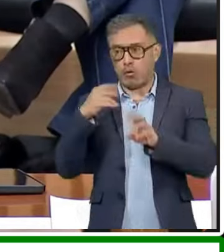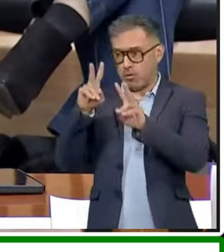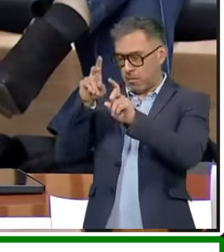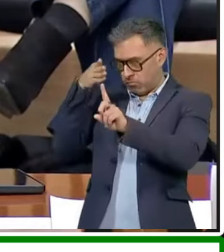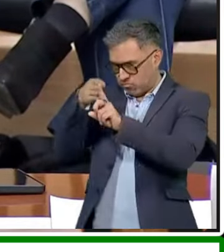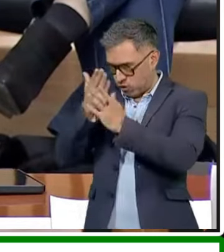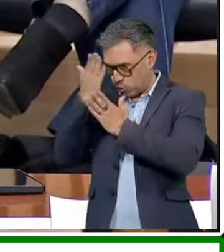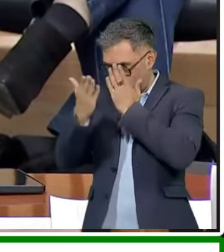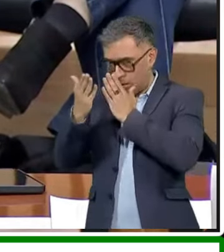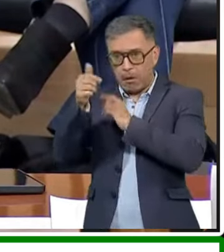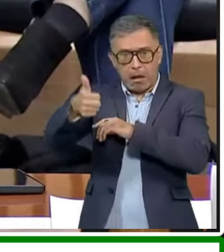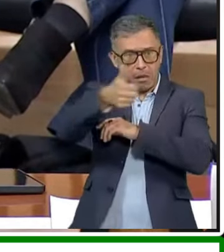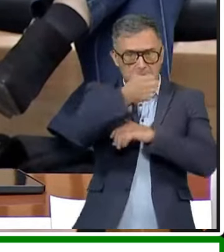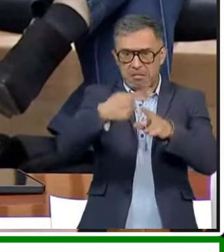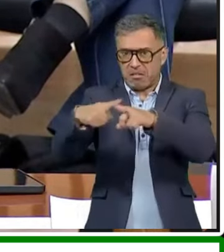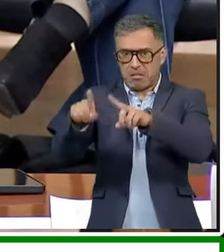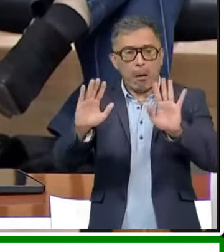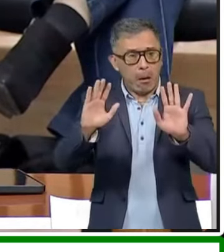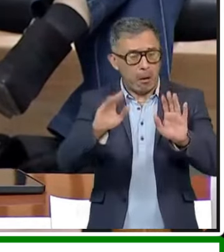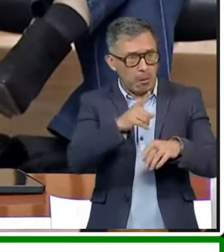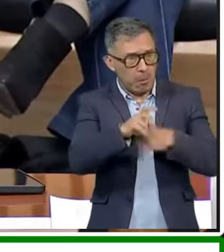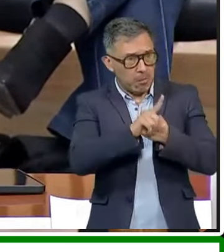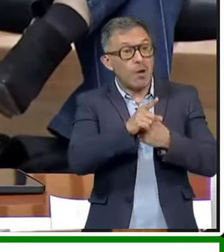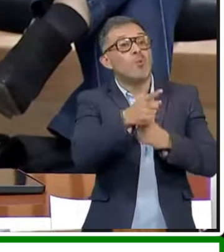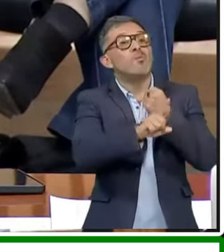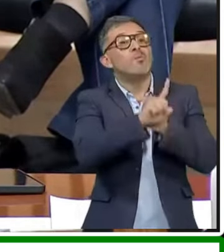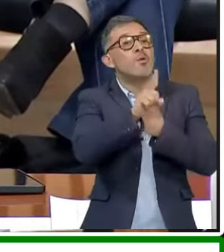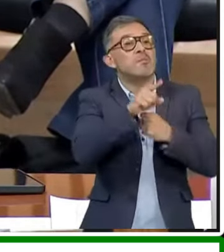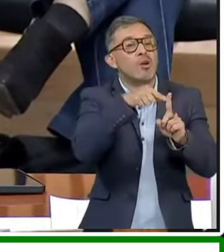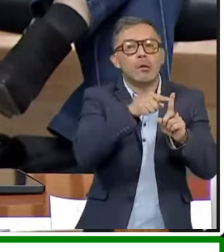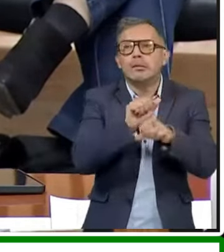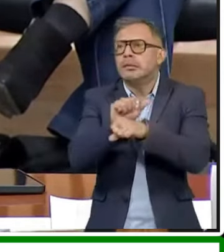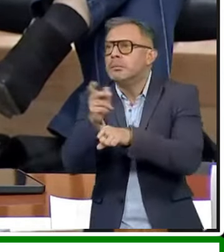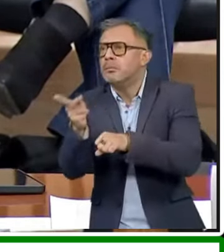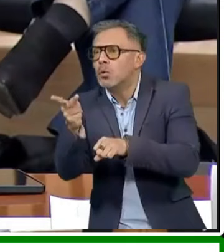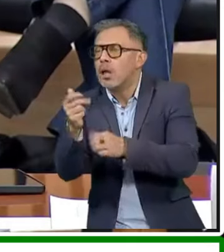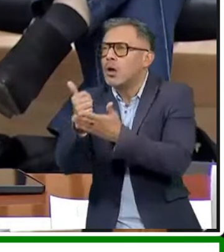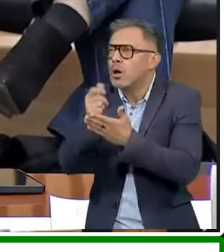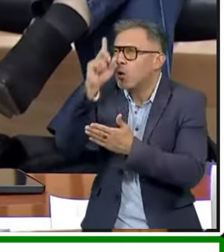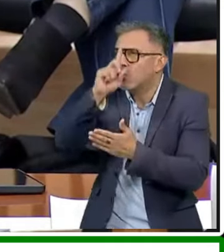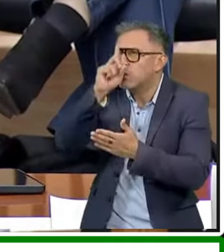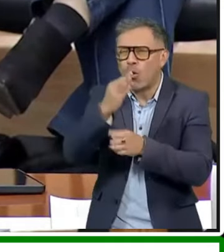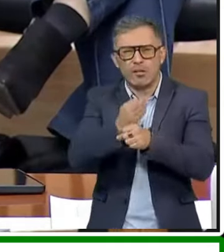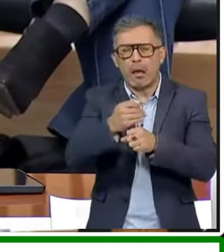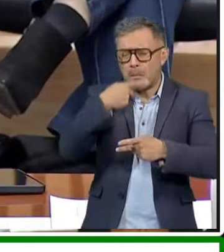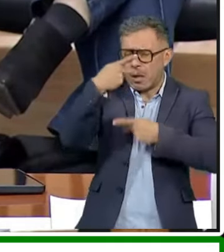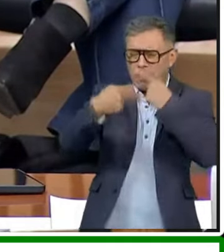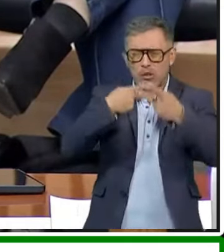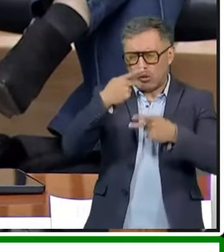problema. El problema es que no se asesoren, que no pregunten antes de venir aquí a decir tonterías y sandeces.